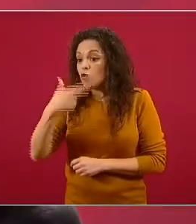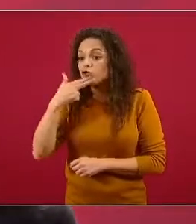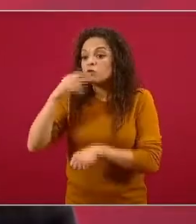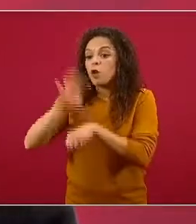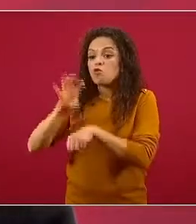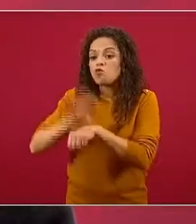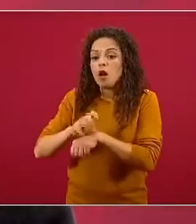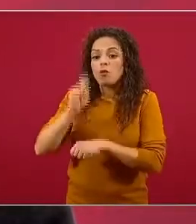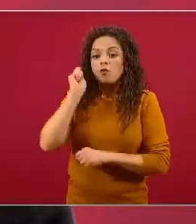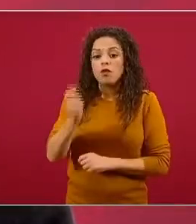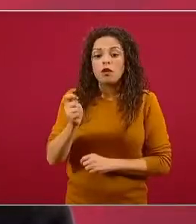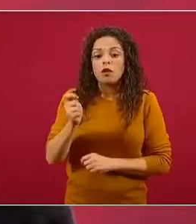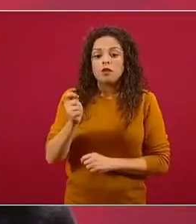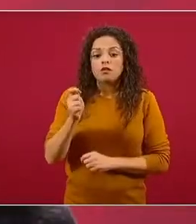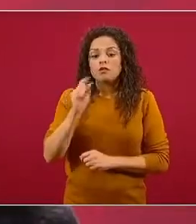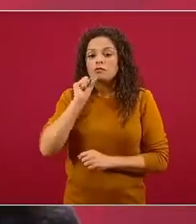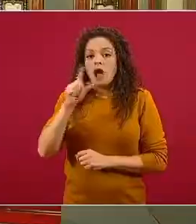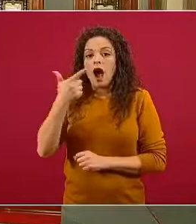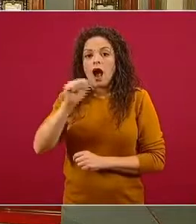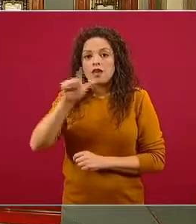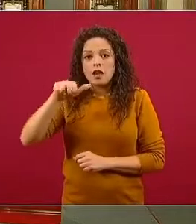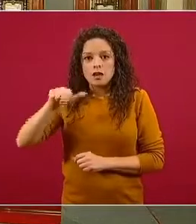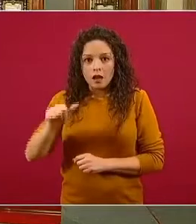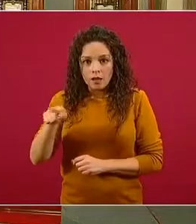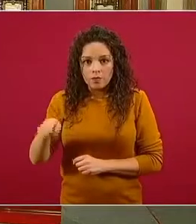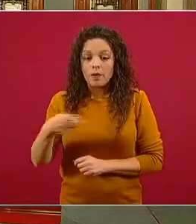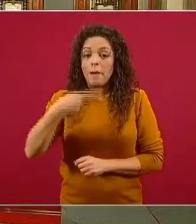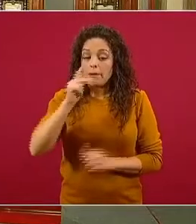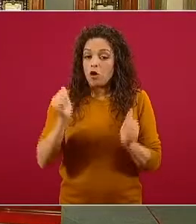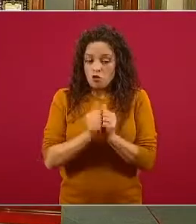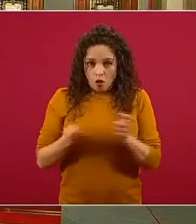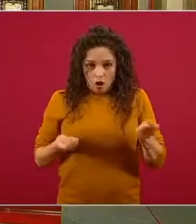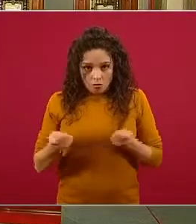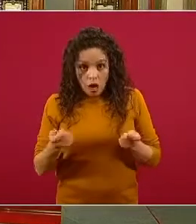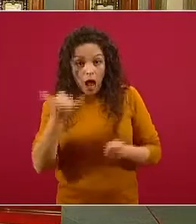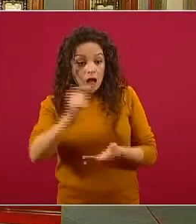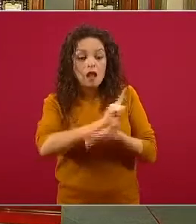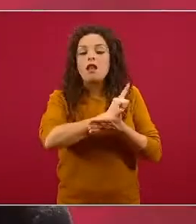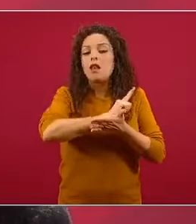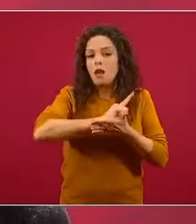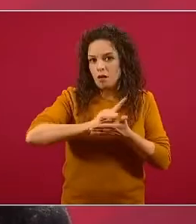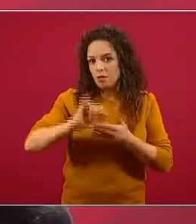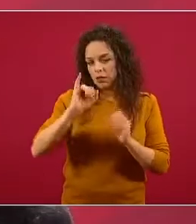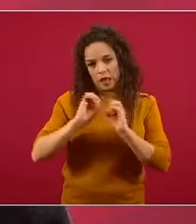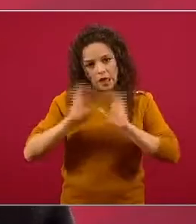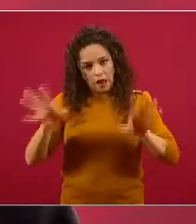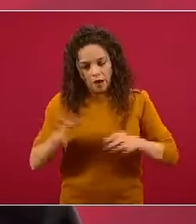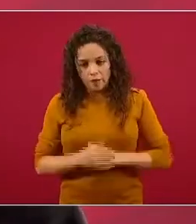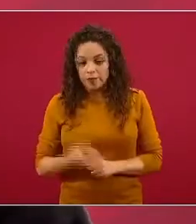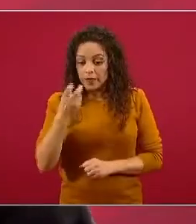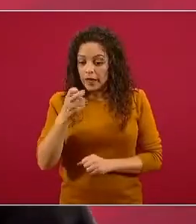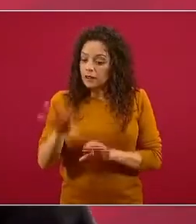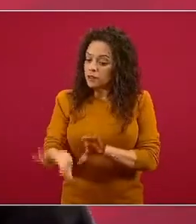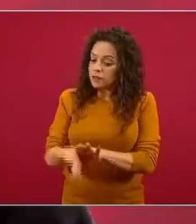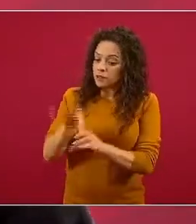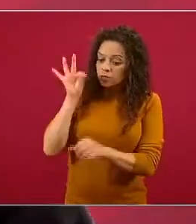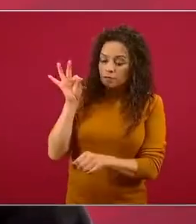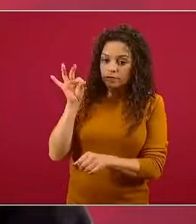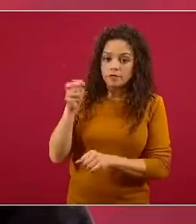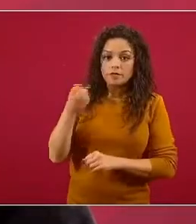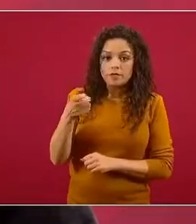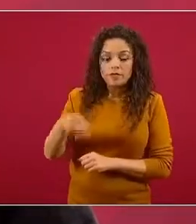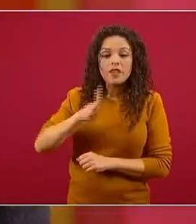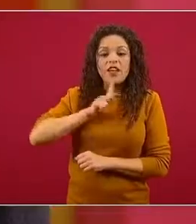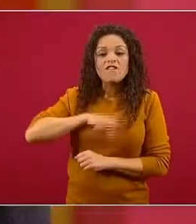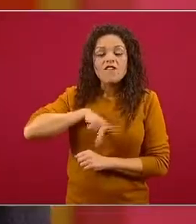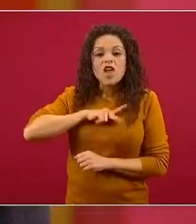en condiciones industriales, bien controladas e higiénicas, por supuesto, y de ahí se extraen los virus